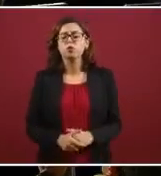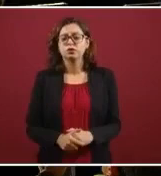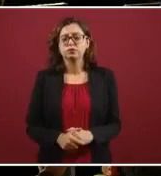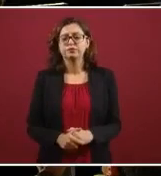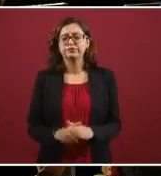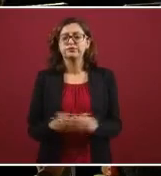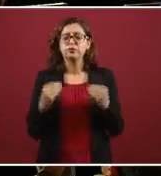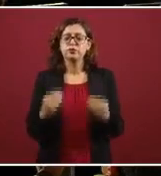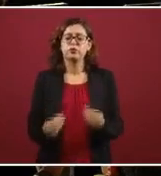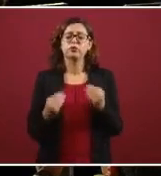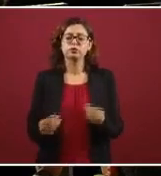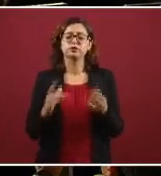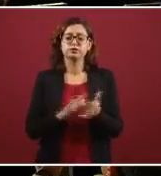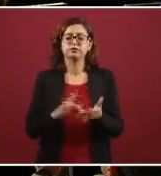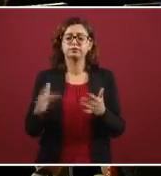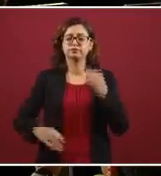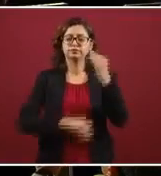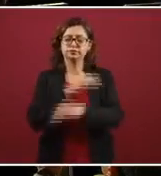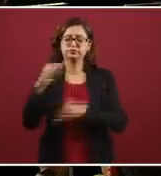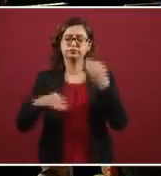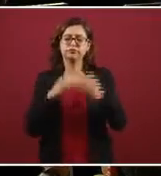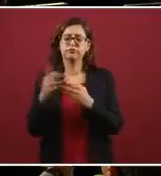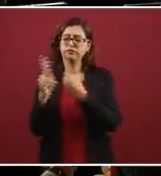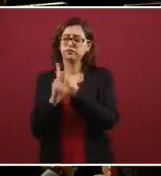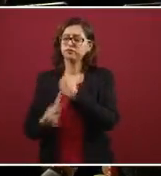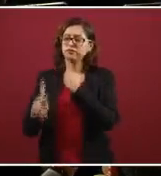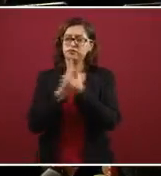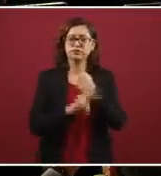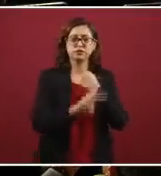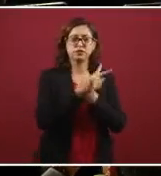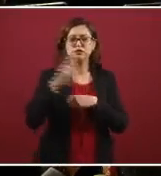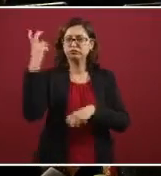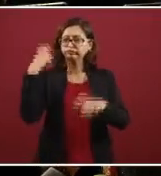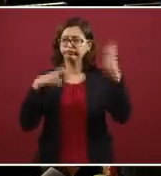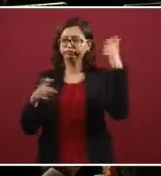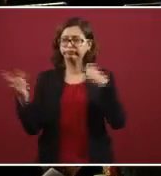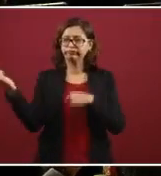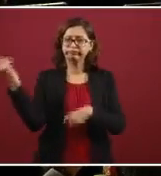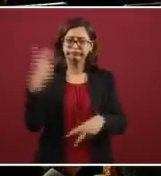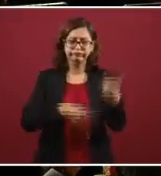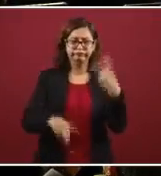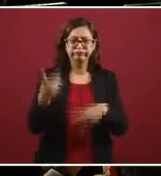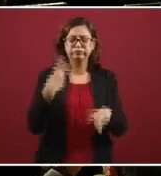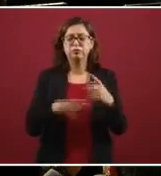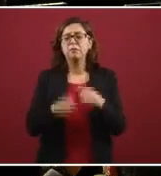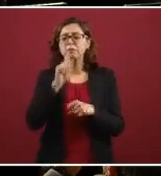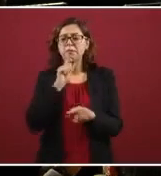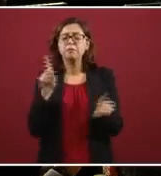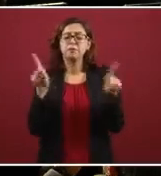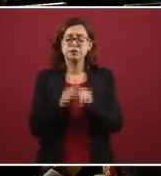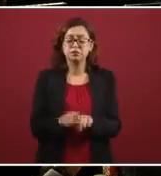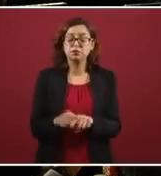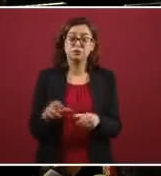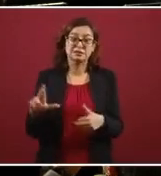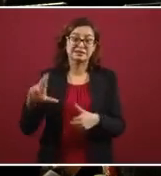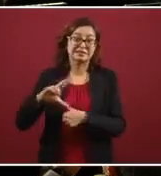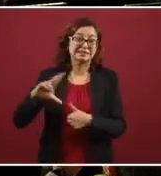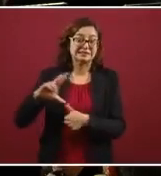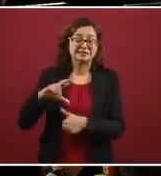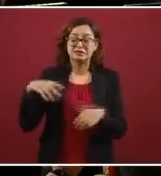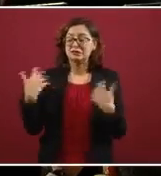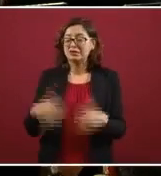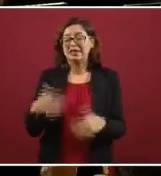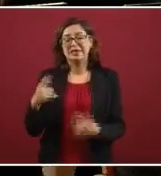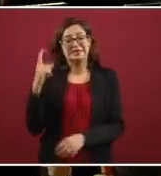nuestra gratitud a todas las delegaciones que viajaron largamente y quiero en verdad reconocer sobre todo a las del Caribe, porque les cuesta mucho